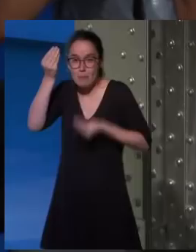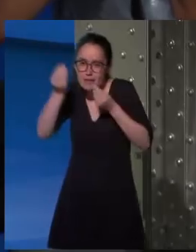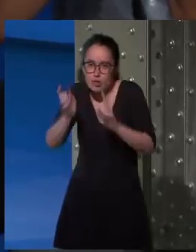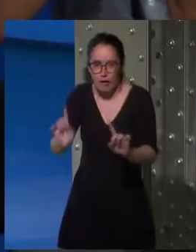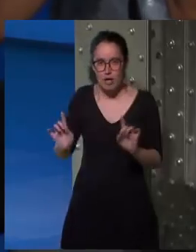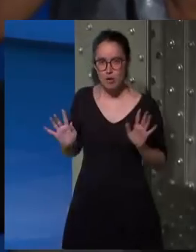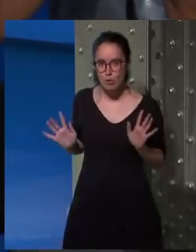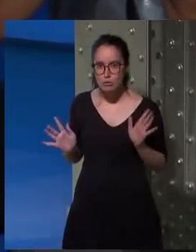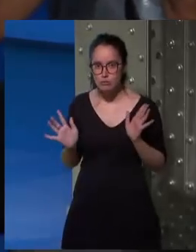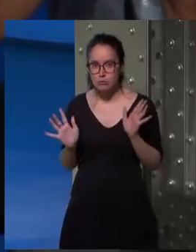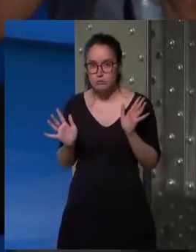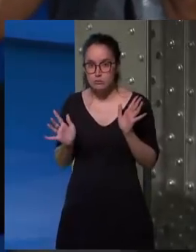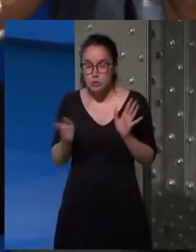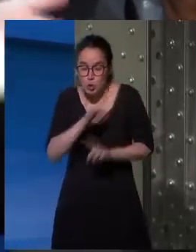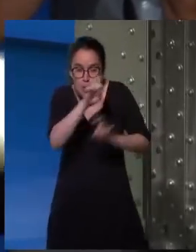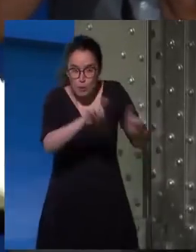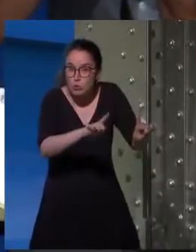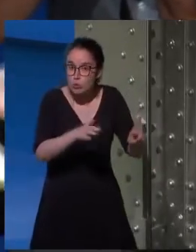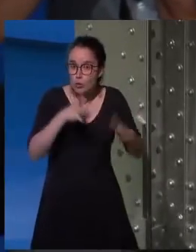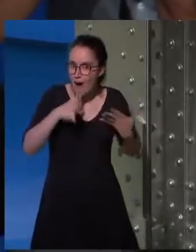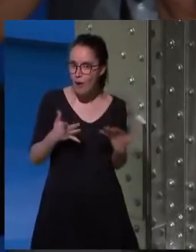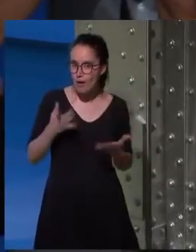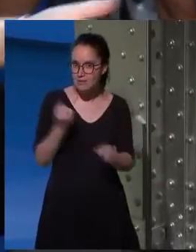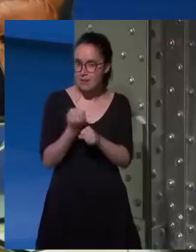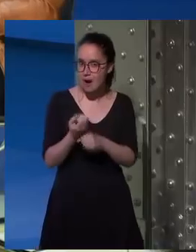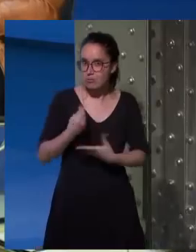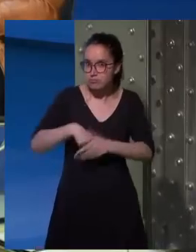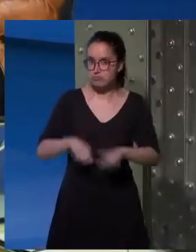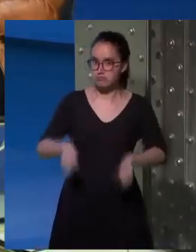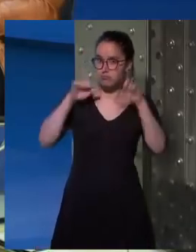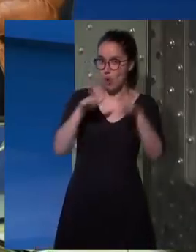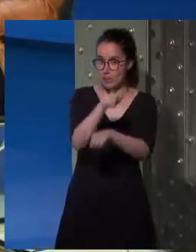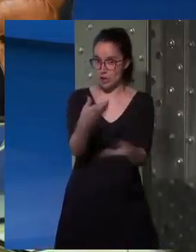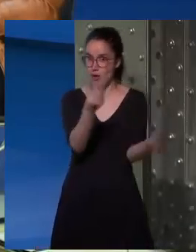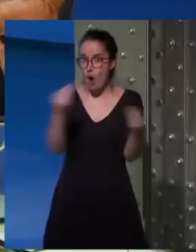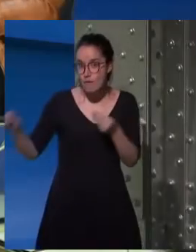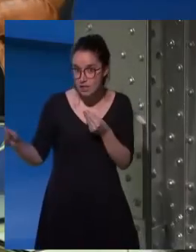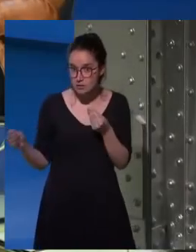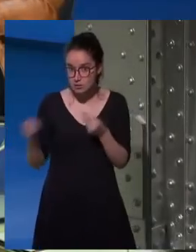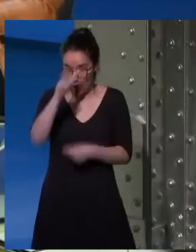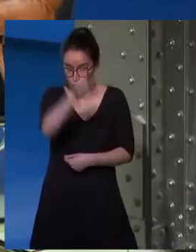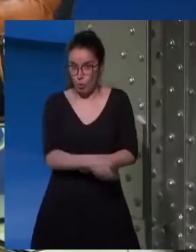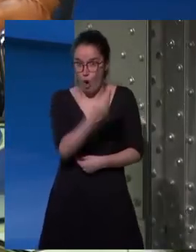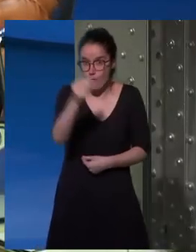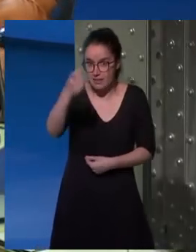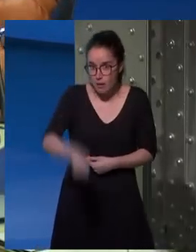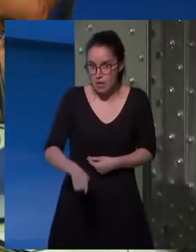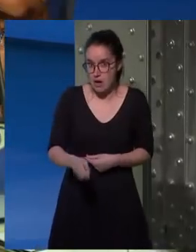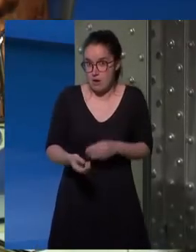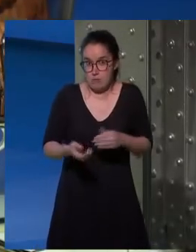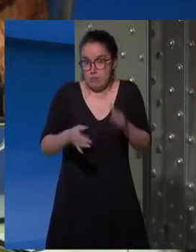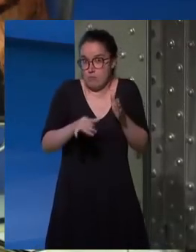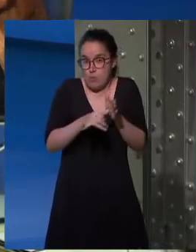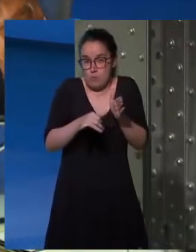¿no? O sea, que no te lo pregunto porque tú estás ahora, me refiero en activo, con gente muy joven trabajando alrededor, y tú eres muy joven, estás mucho más